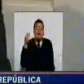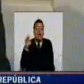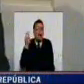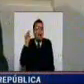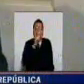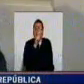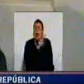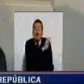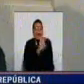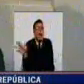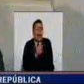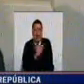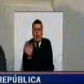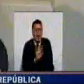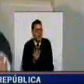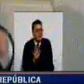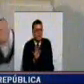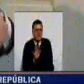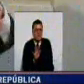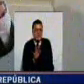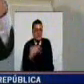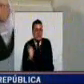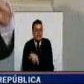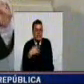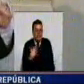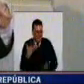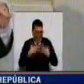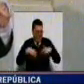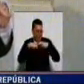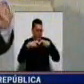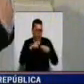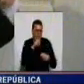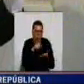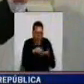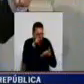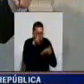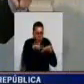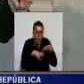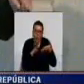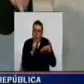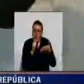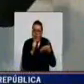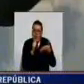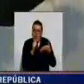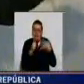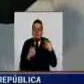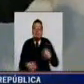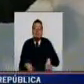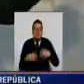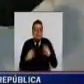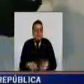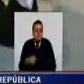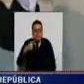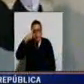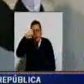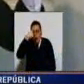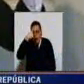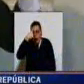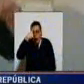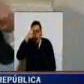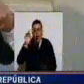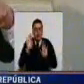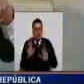sola vez, sino que se regodea, y ahora me voy a detener en eso, de haber comprado una empresa de energía